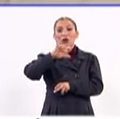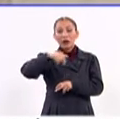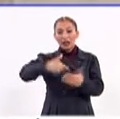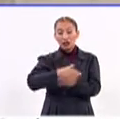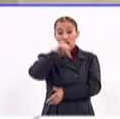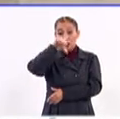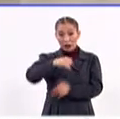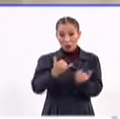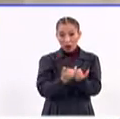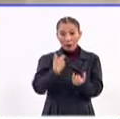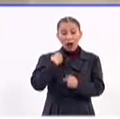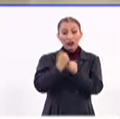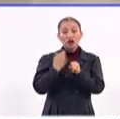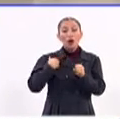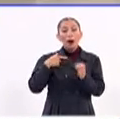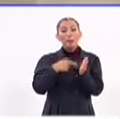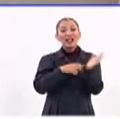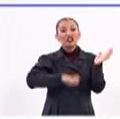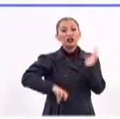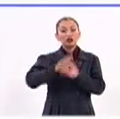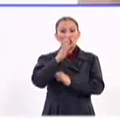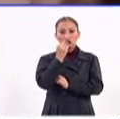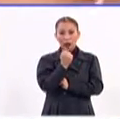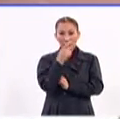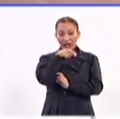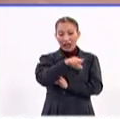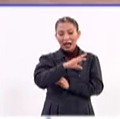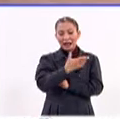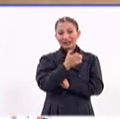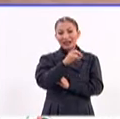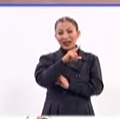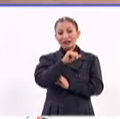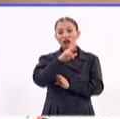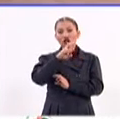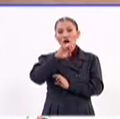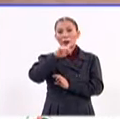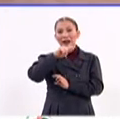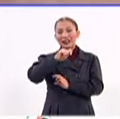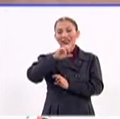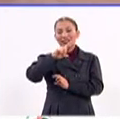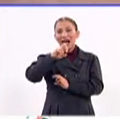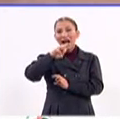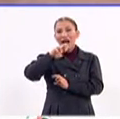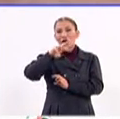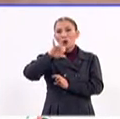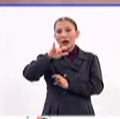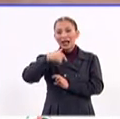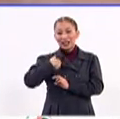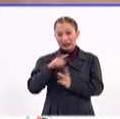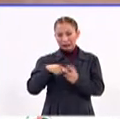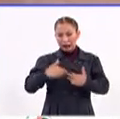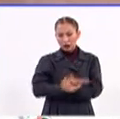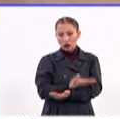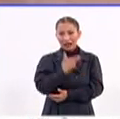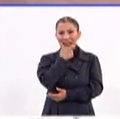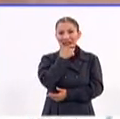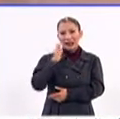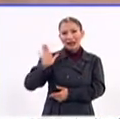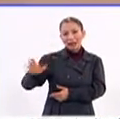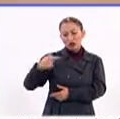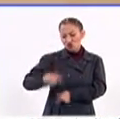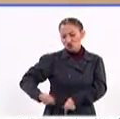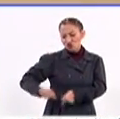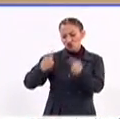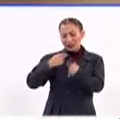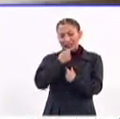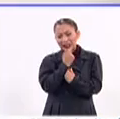día como hoy, pero del año 1809. Charles Robert Darwin, originario de Shrewsbury, Reino Unido, desde